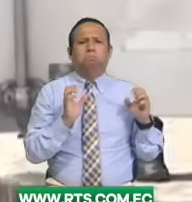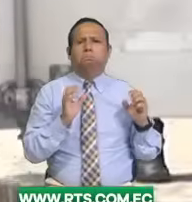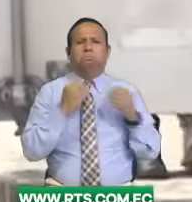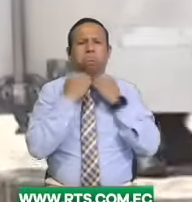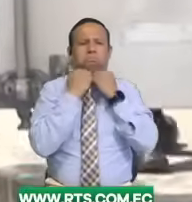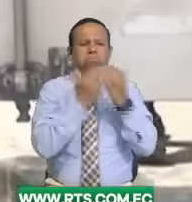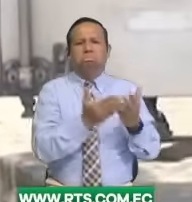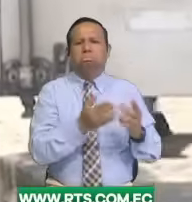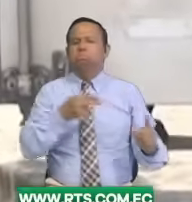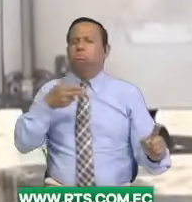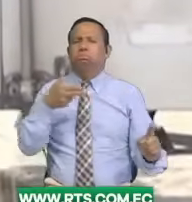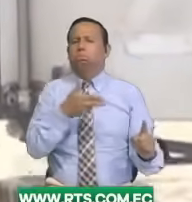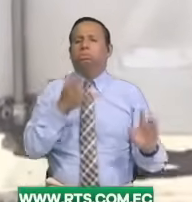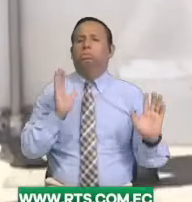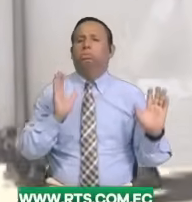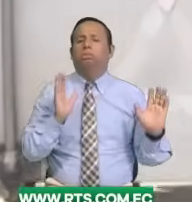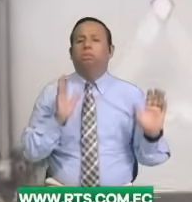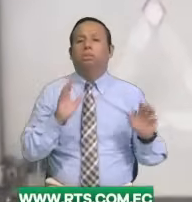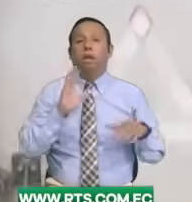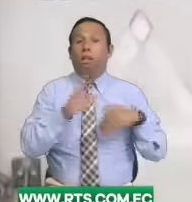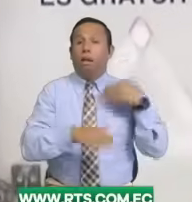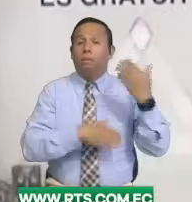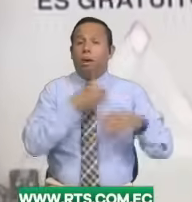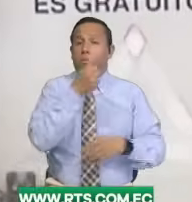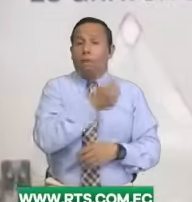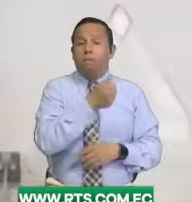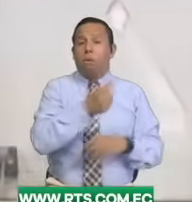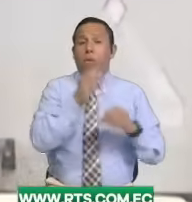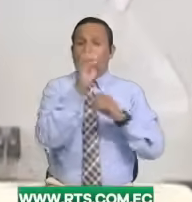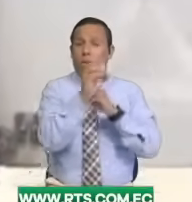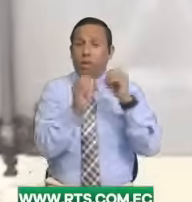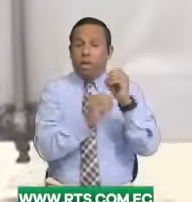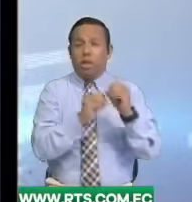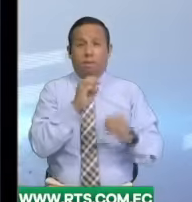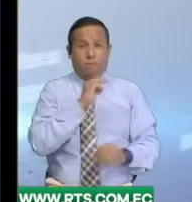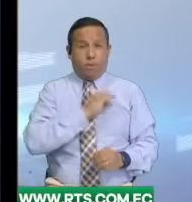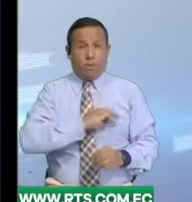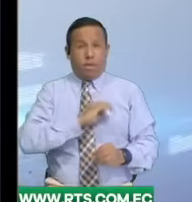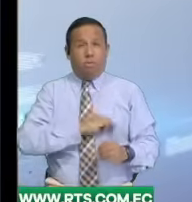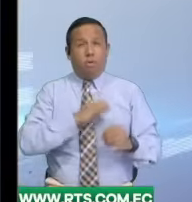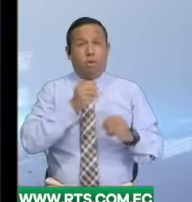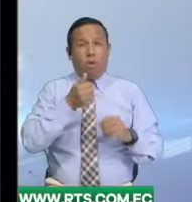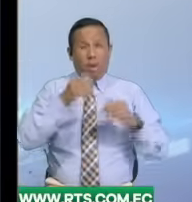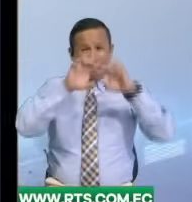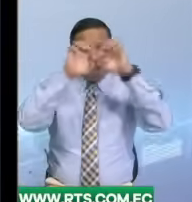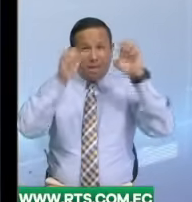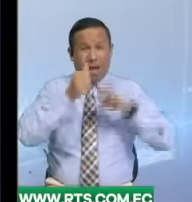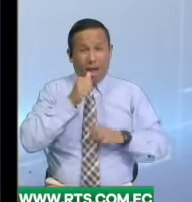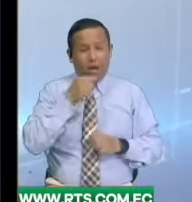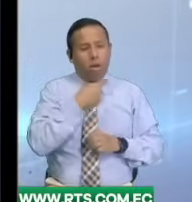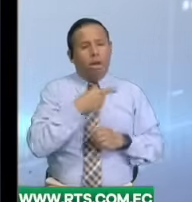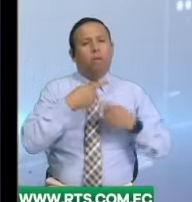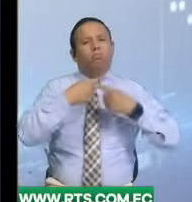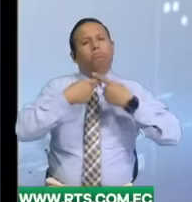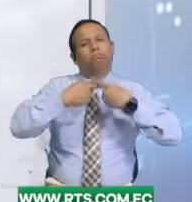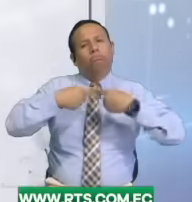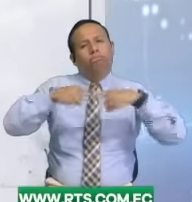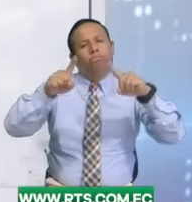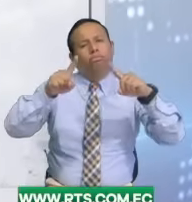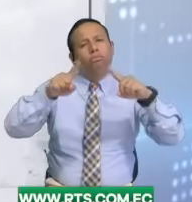Más tarde, la misma empresa municipal de agua potable y alcantarillado EMAPAT emitió un comunicado en las redes